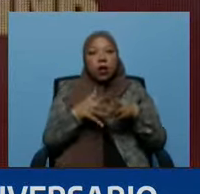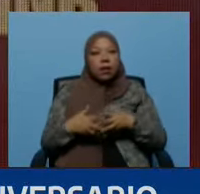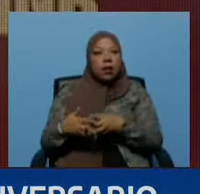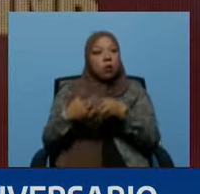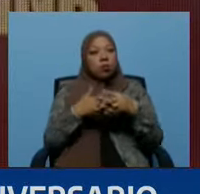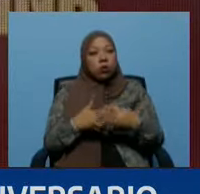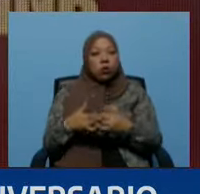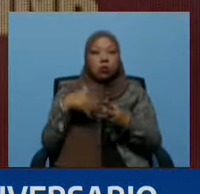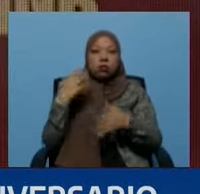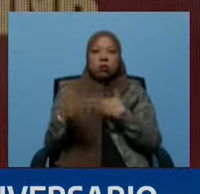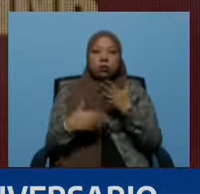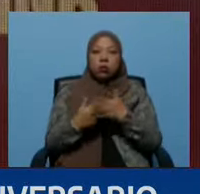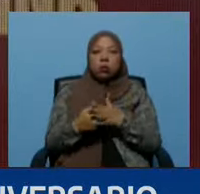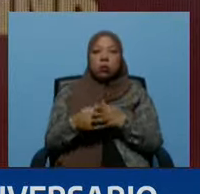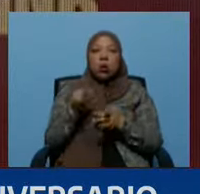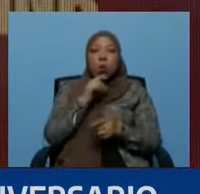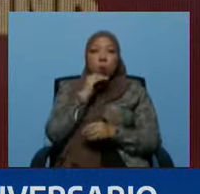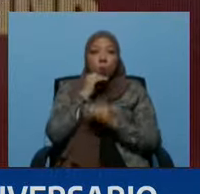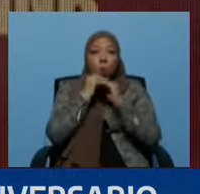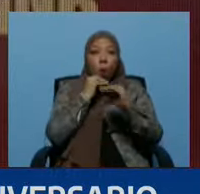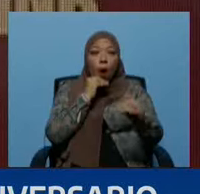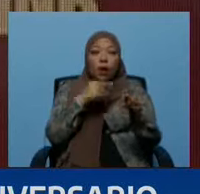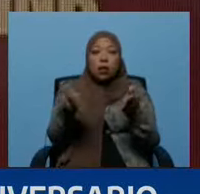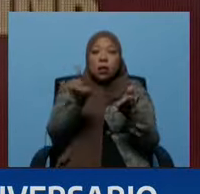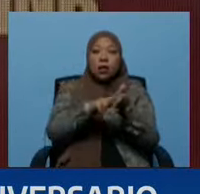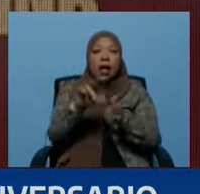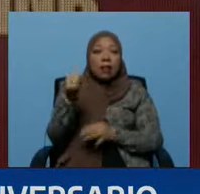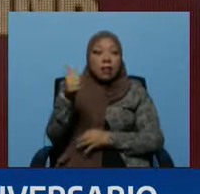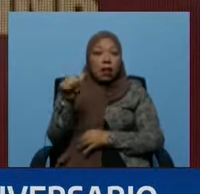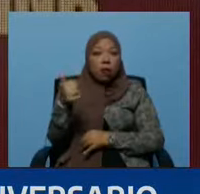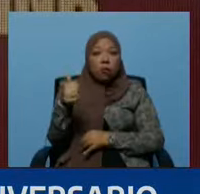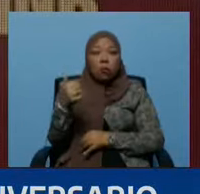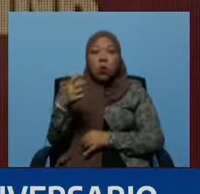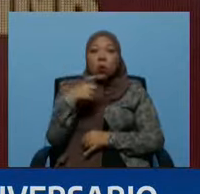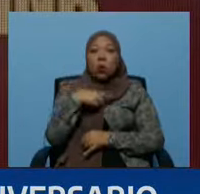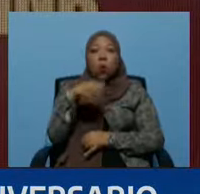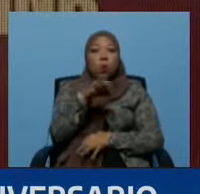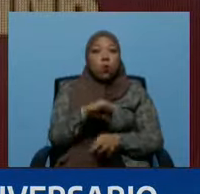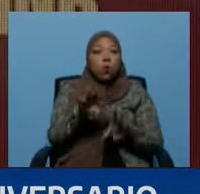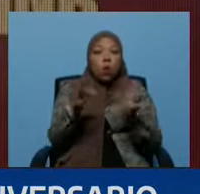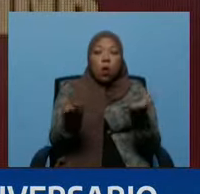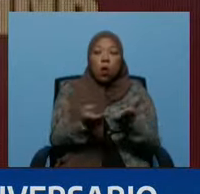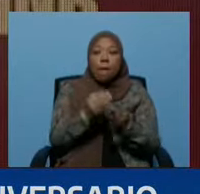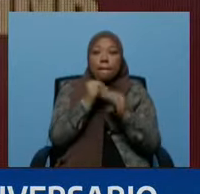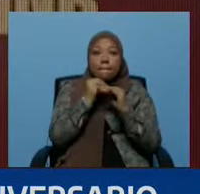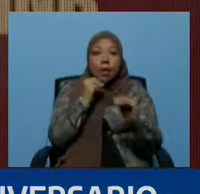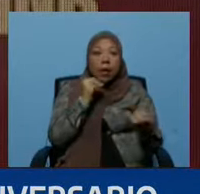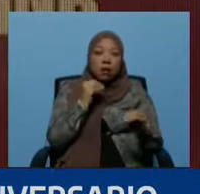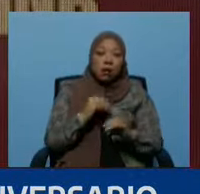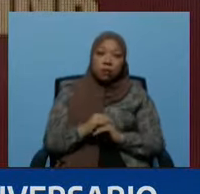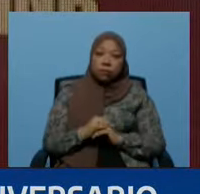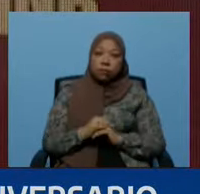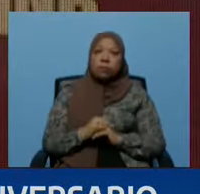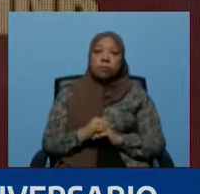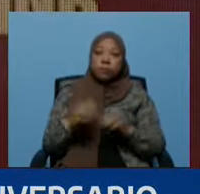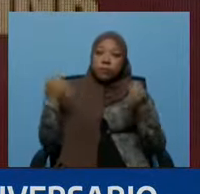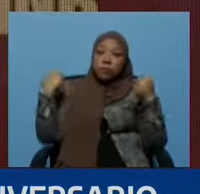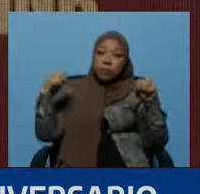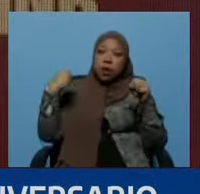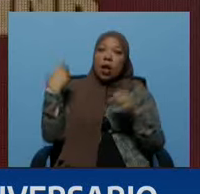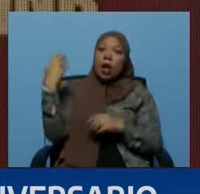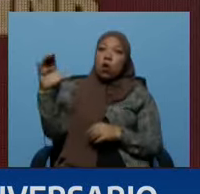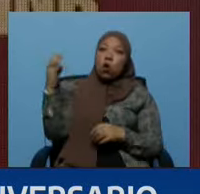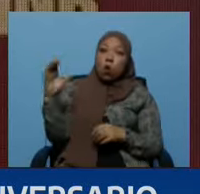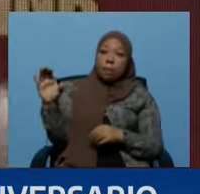Unidos. Y lo silencian, lo callan, lo ha repetido 10 veces, no se lo dicen al mundo, lo callan. Entrenados en